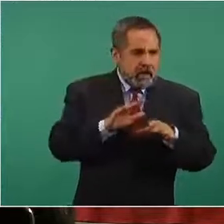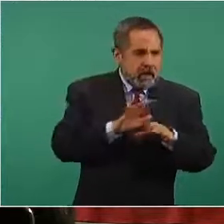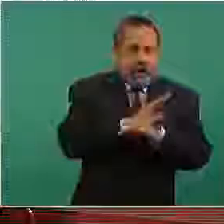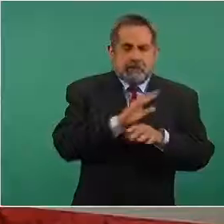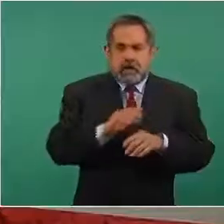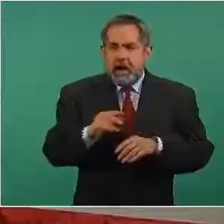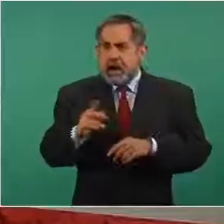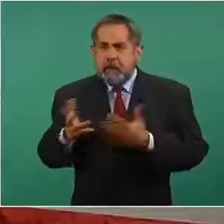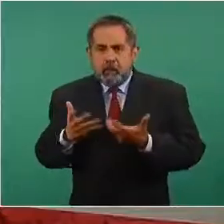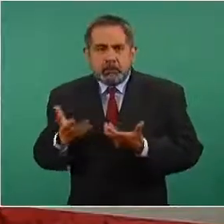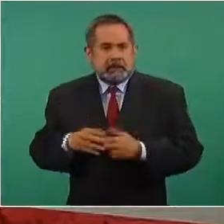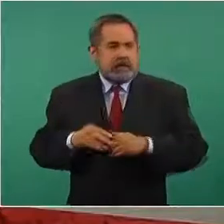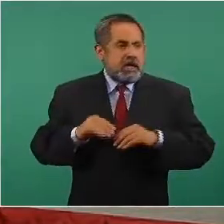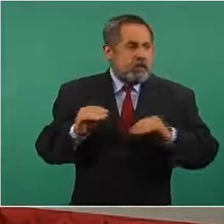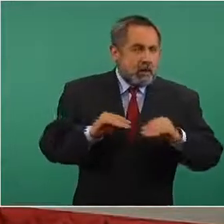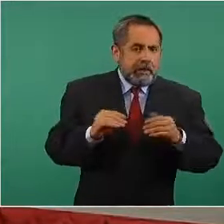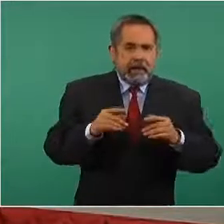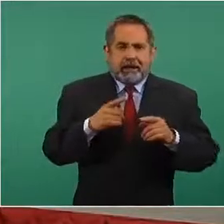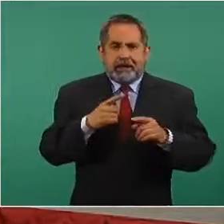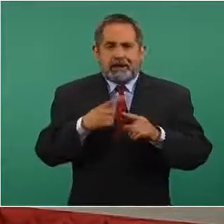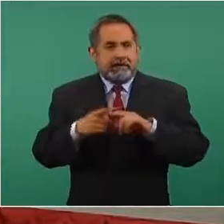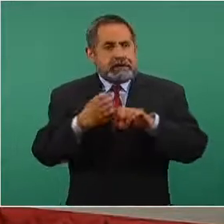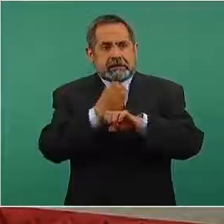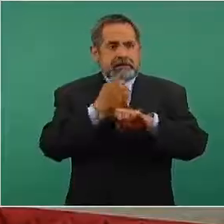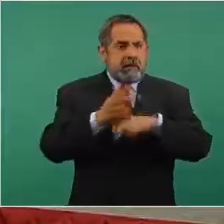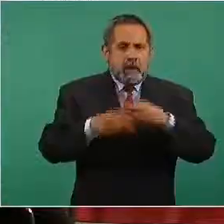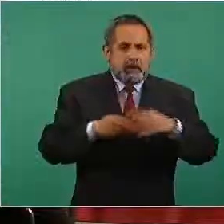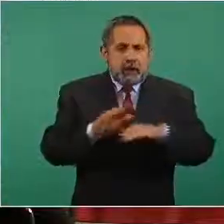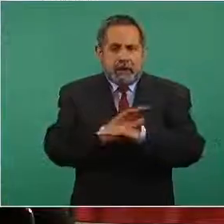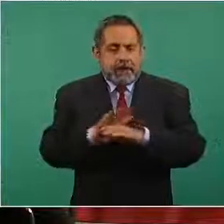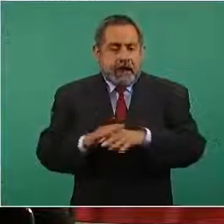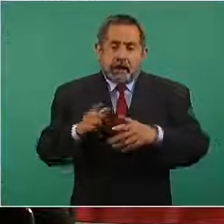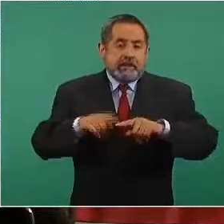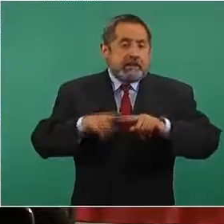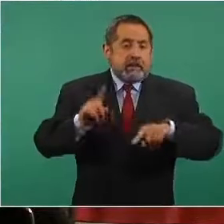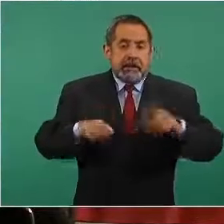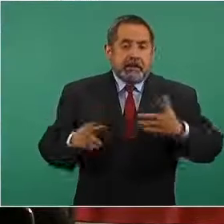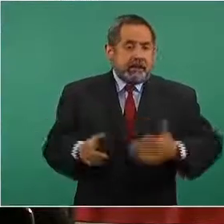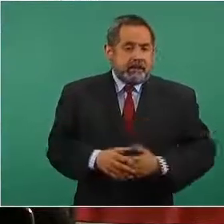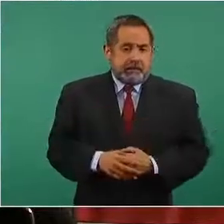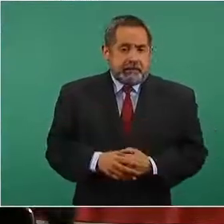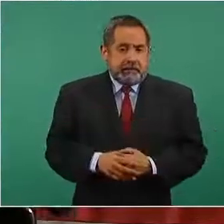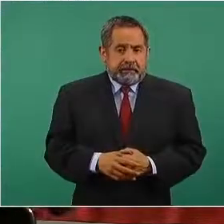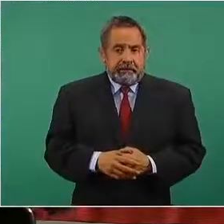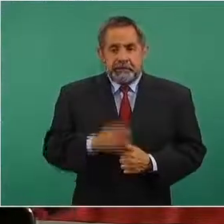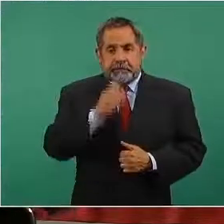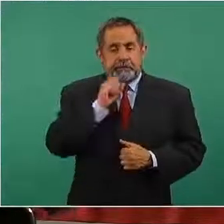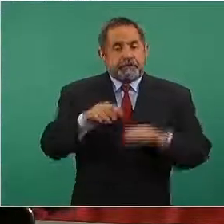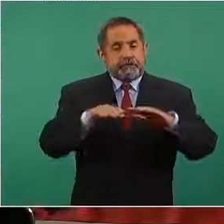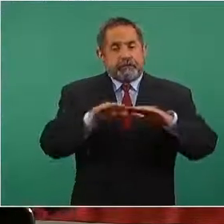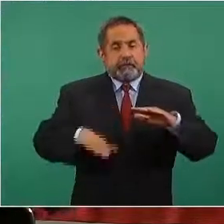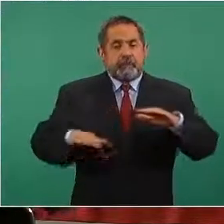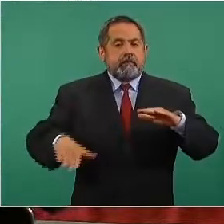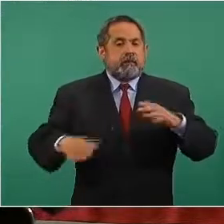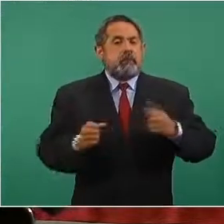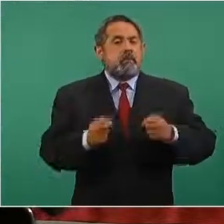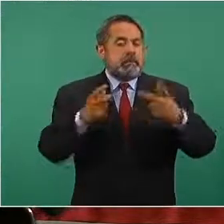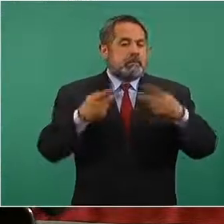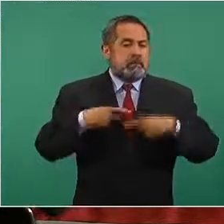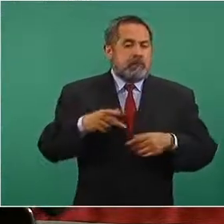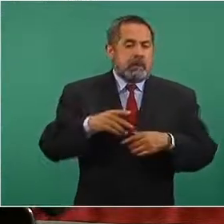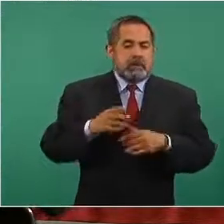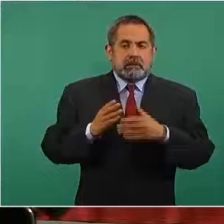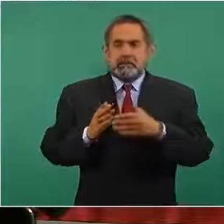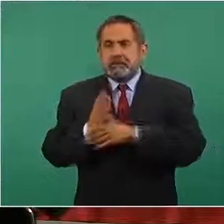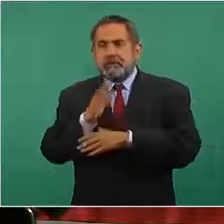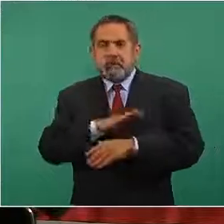acciones, a focalizar acciones en ciertos estados, etcétera, ¿no? Y también tenemos el resto de las causas que pueden explicar este exceso